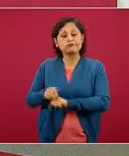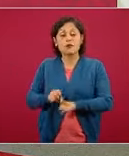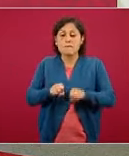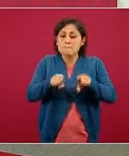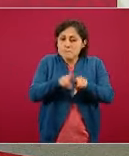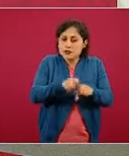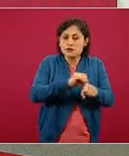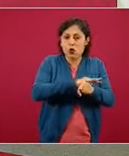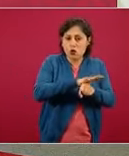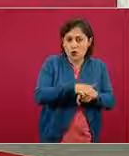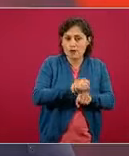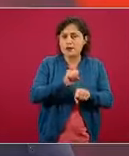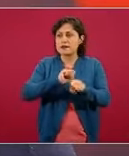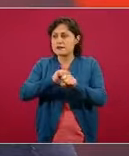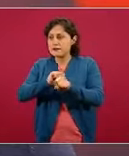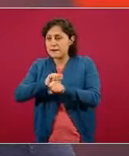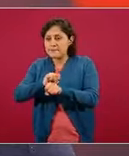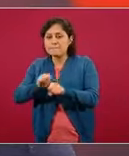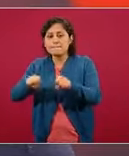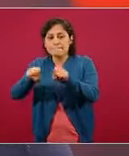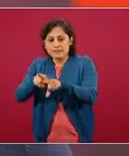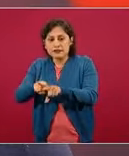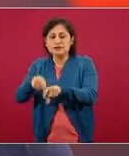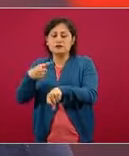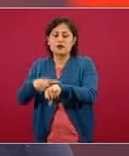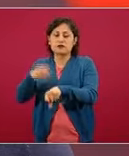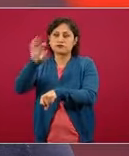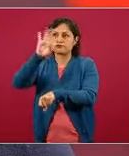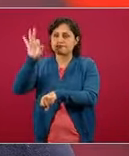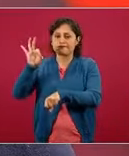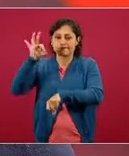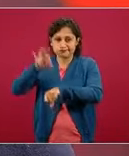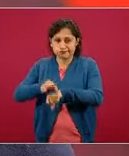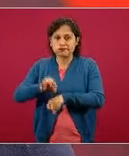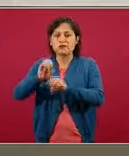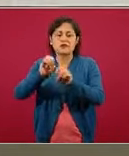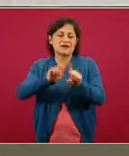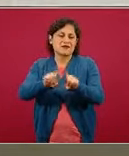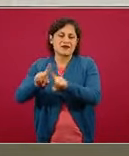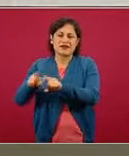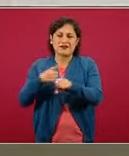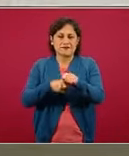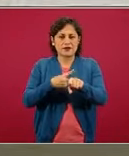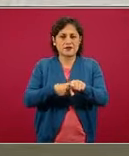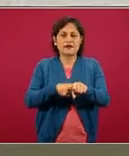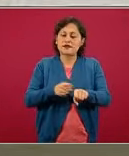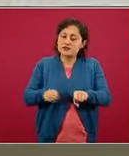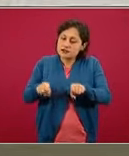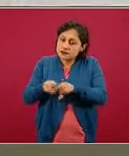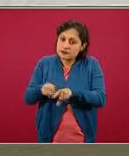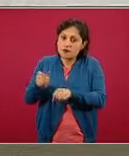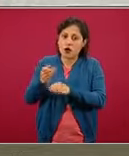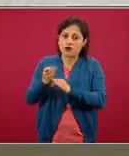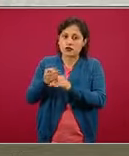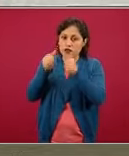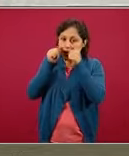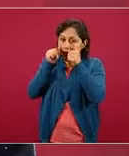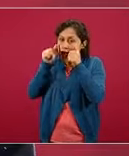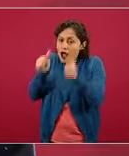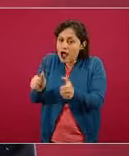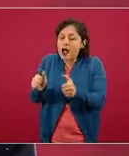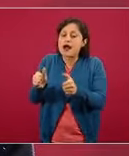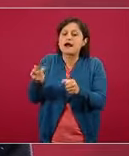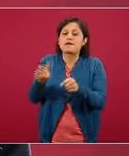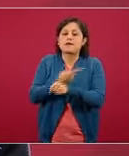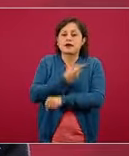dengue, se hace con tuberculosis, se está monitoreando también las diferentes enfermedades diarreicas agudas y los